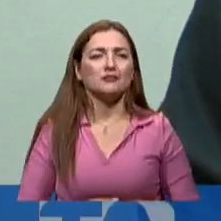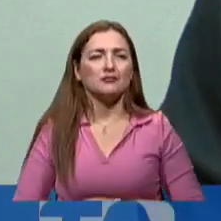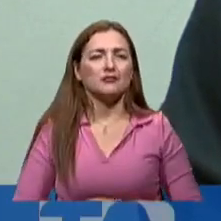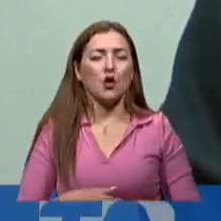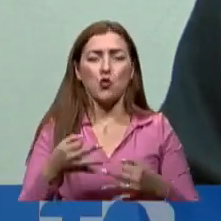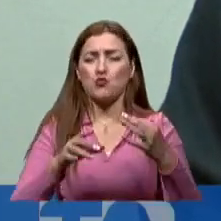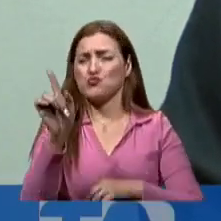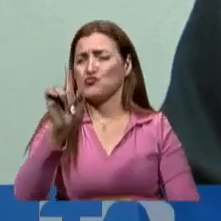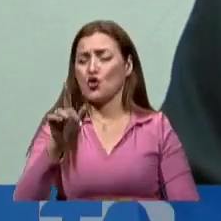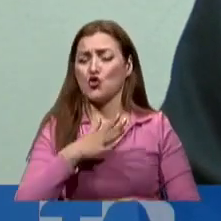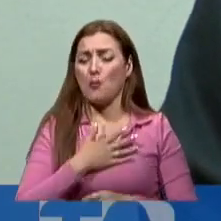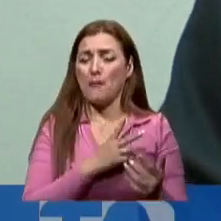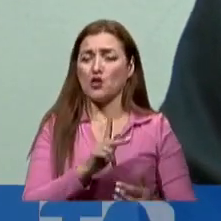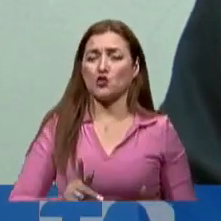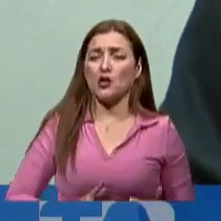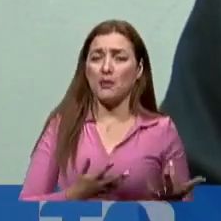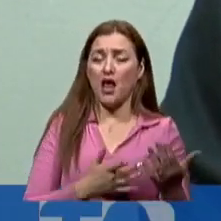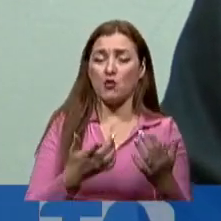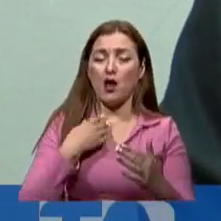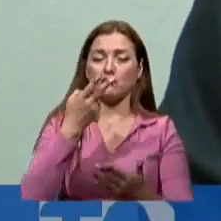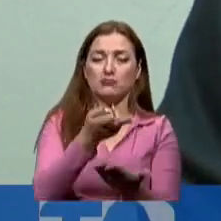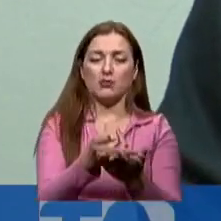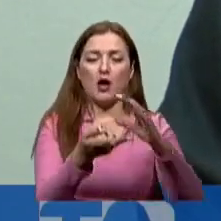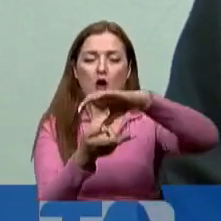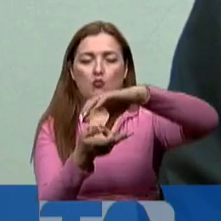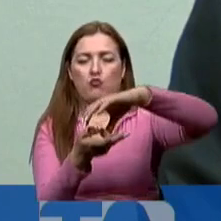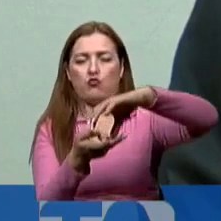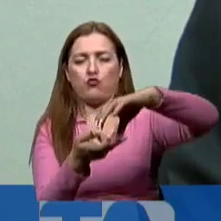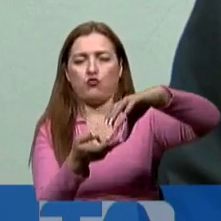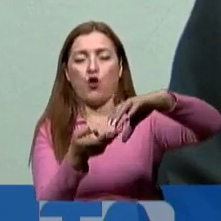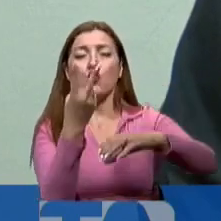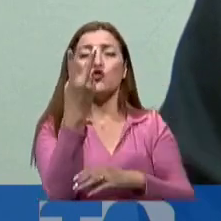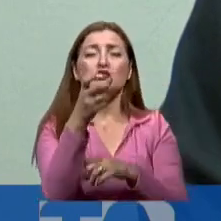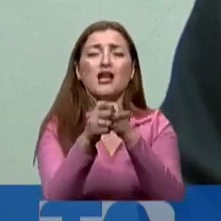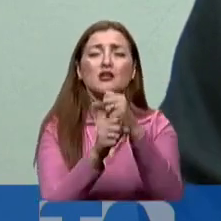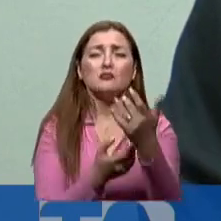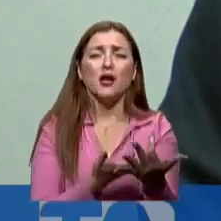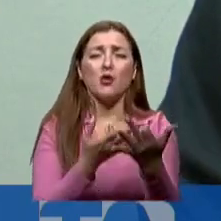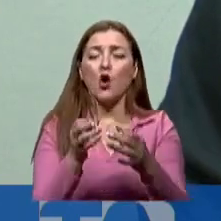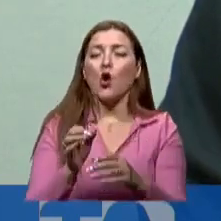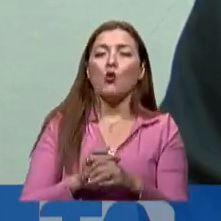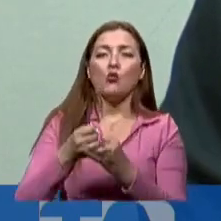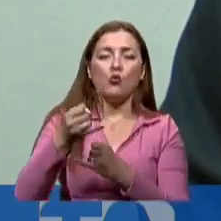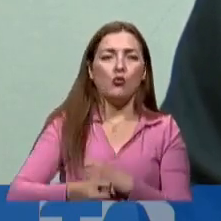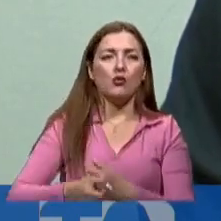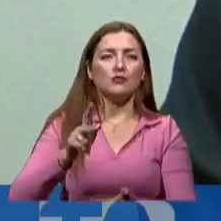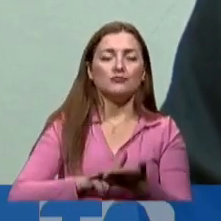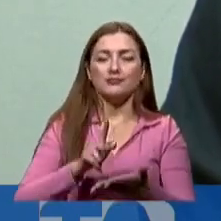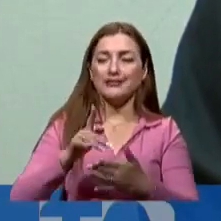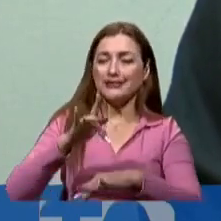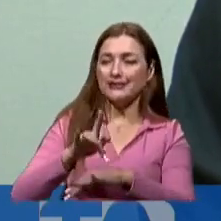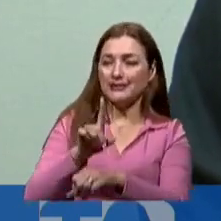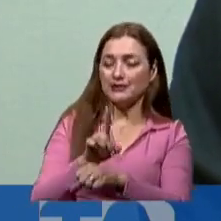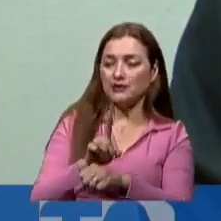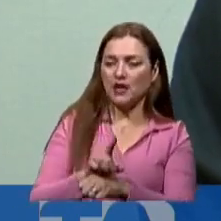estuve esperando por una tomografía por 2 años y la última vez que fui a la cita médica me dijeron tú ya no necesitas una tomografía y